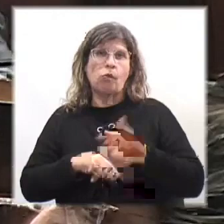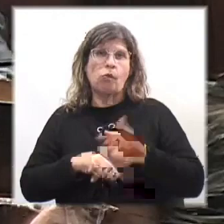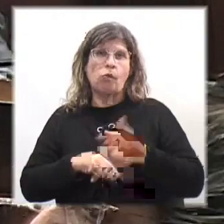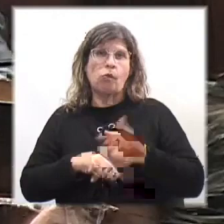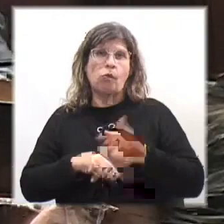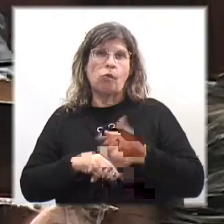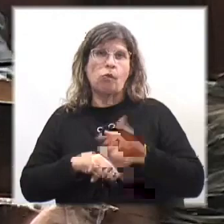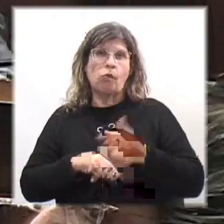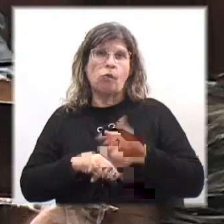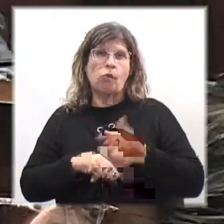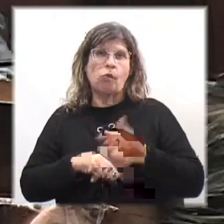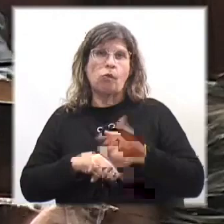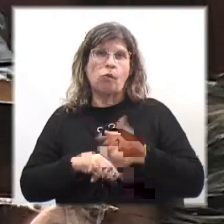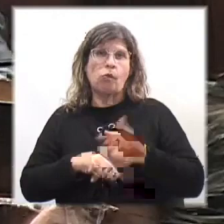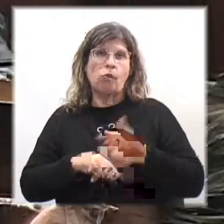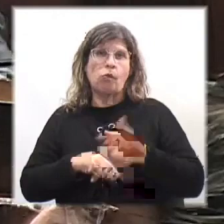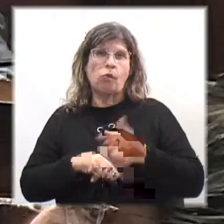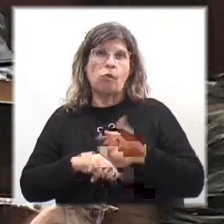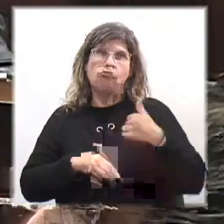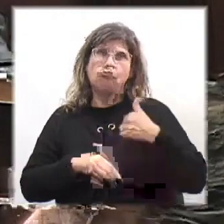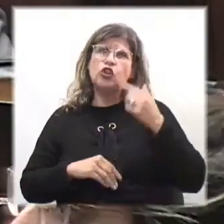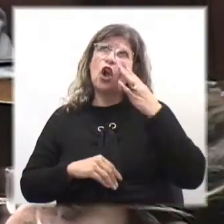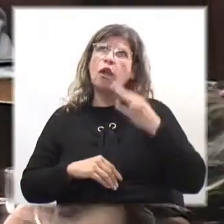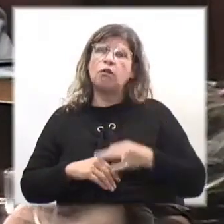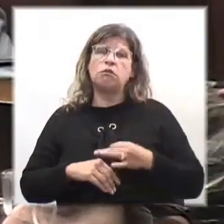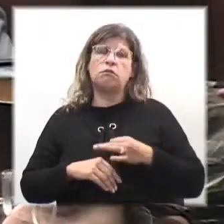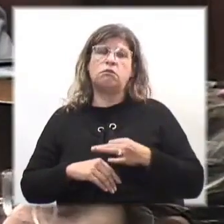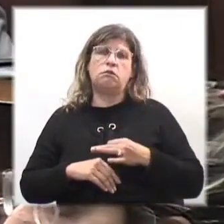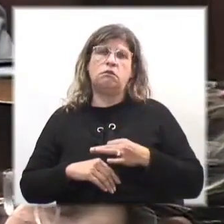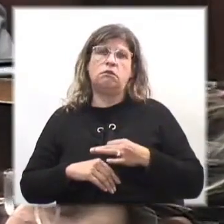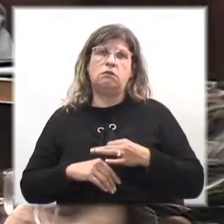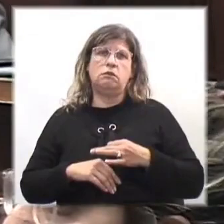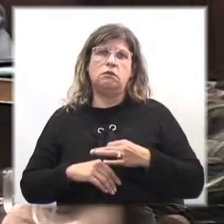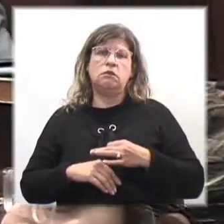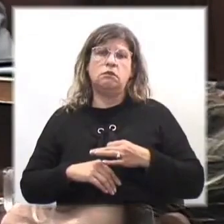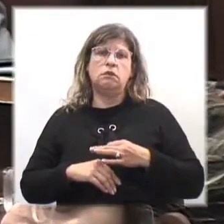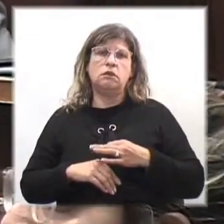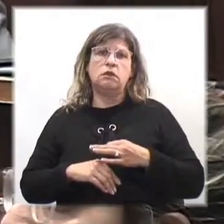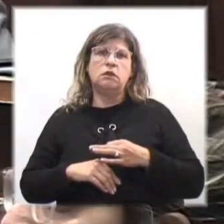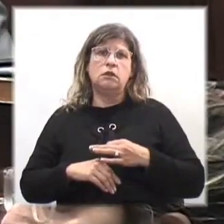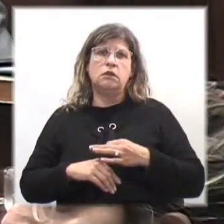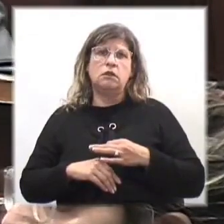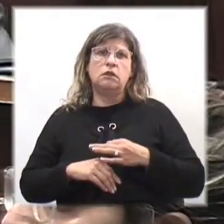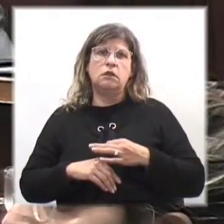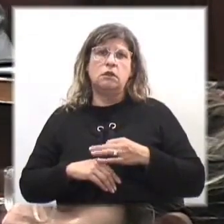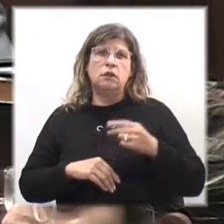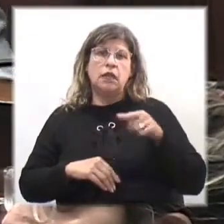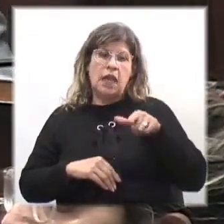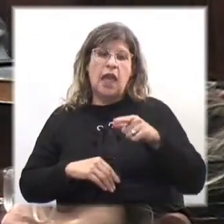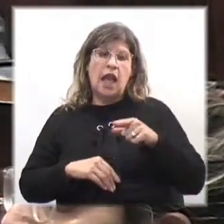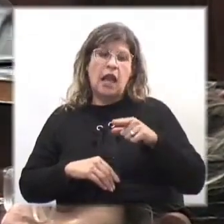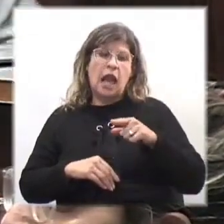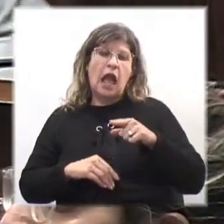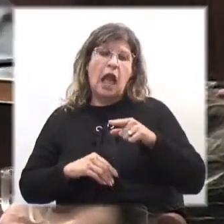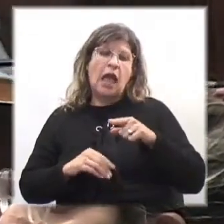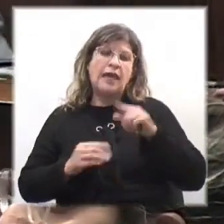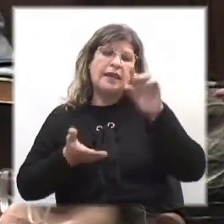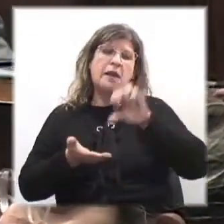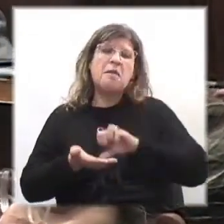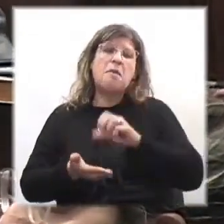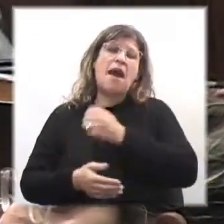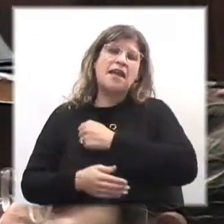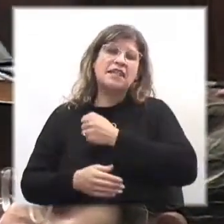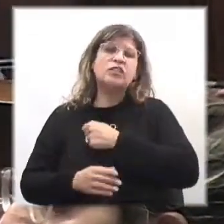porque en el en la tierra de artigas que solo pueda tomar agua en el en la tierra de artigas que